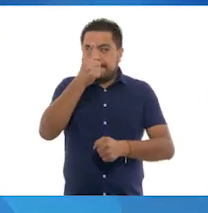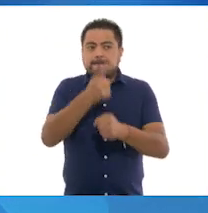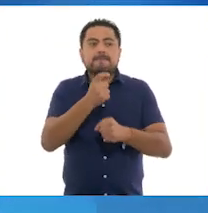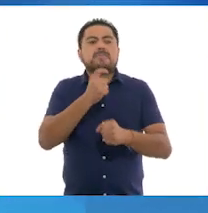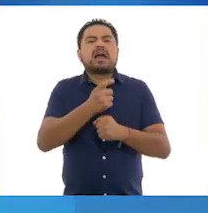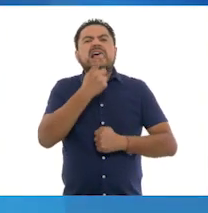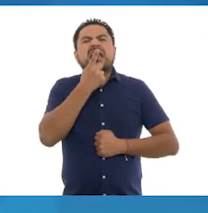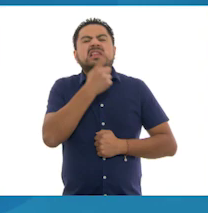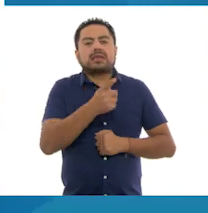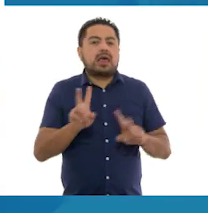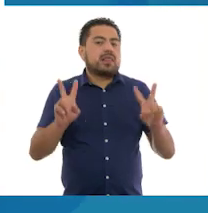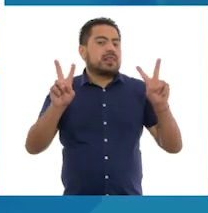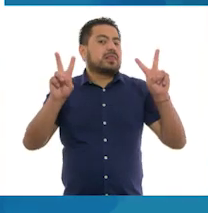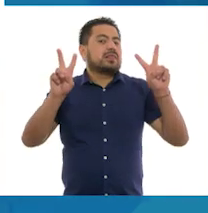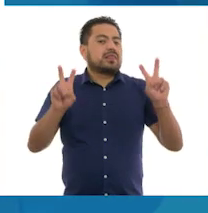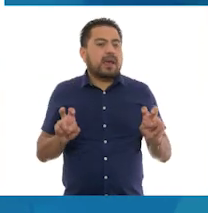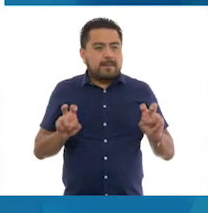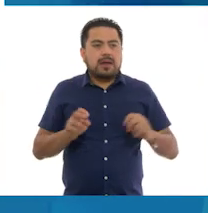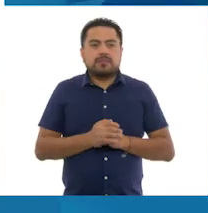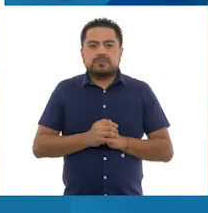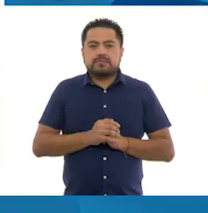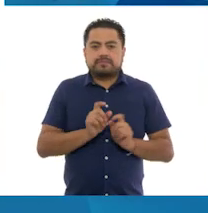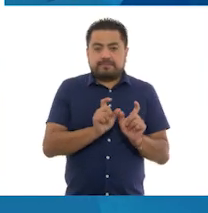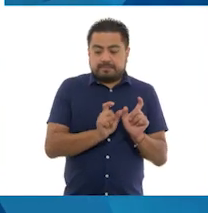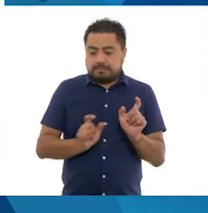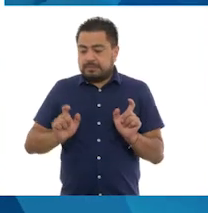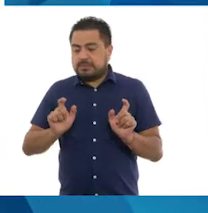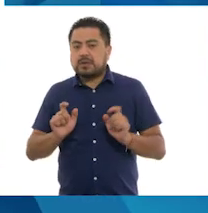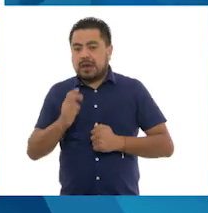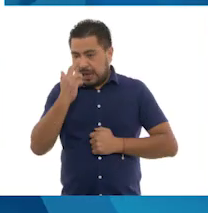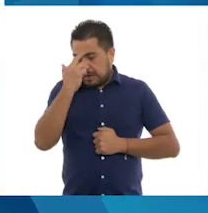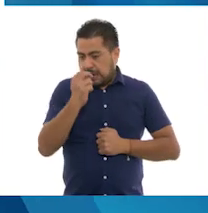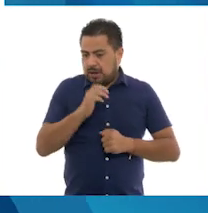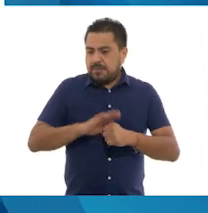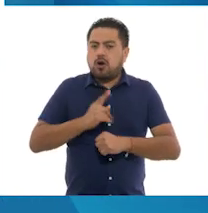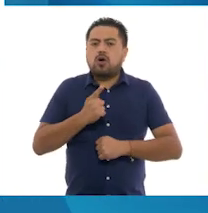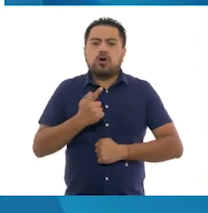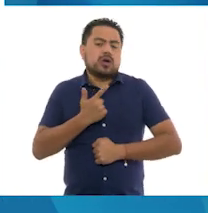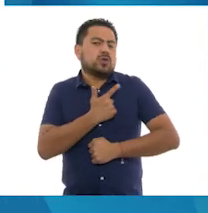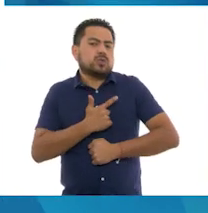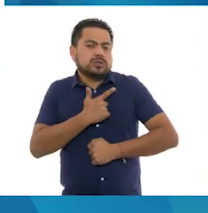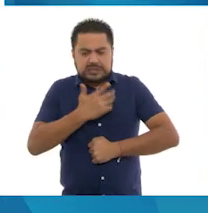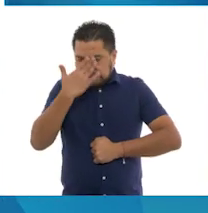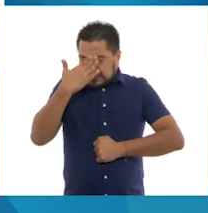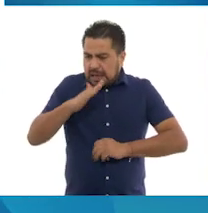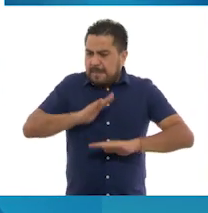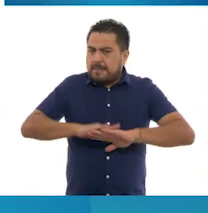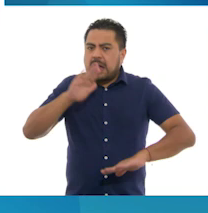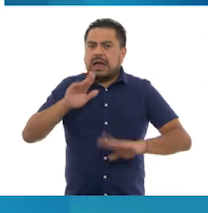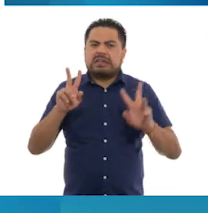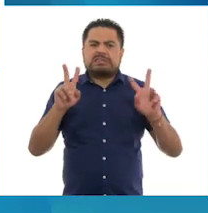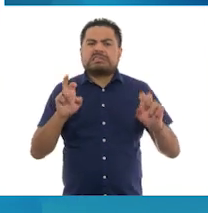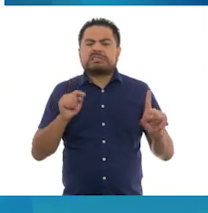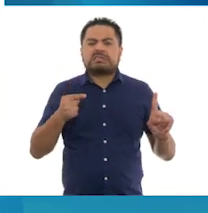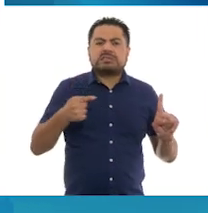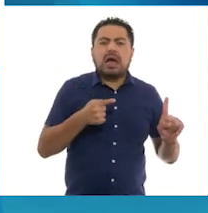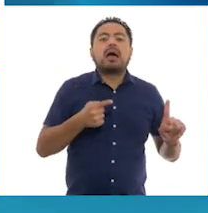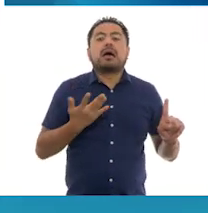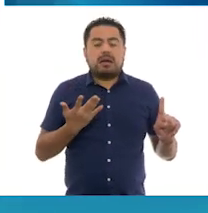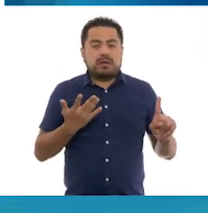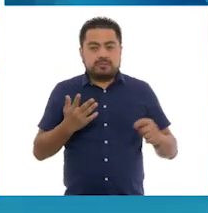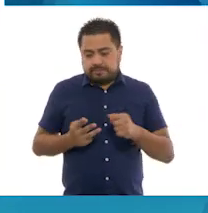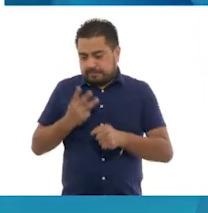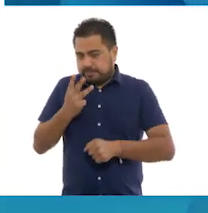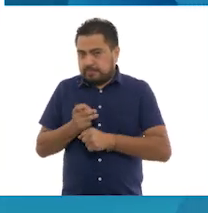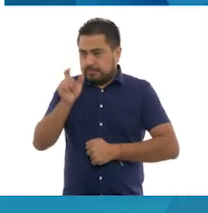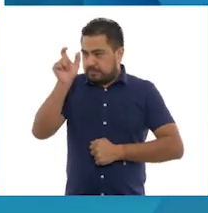dice tema. La siguiente, razones por las que les gusta saber más acerca del tema. La